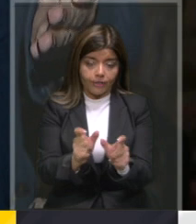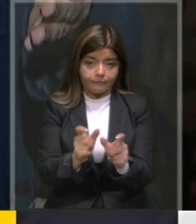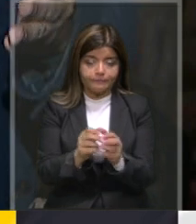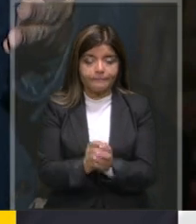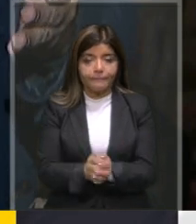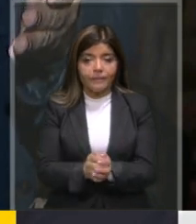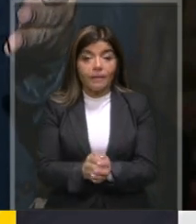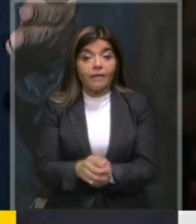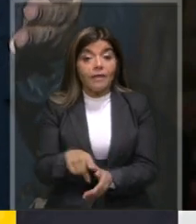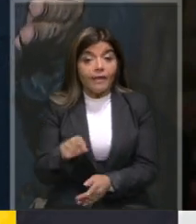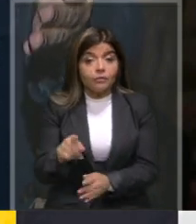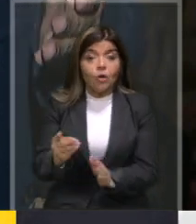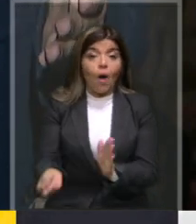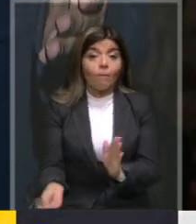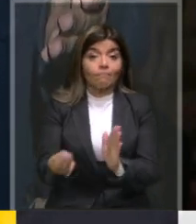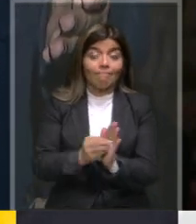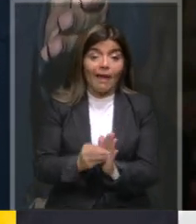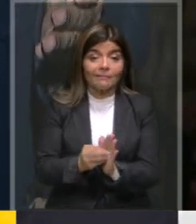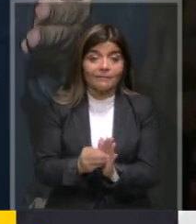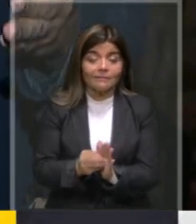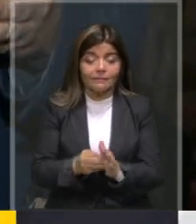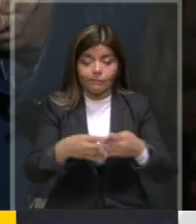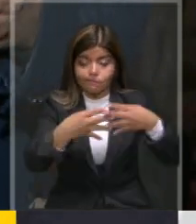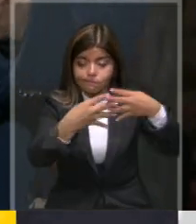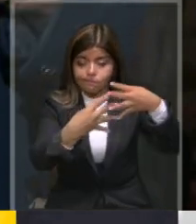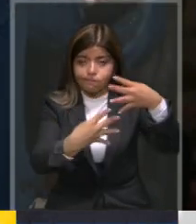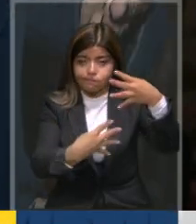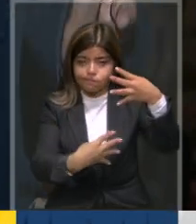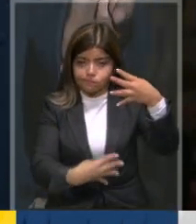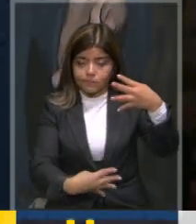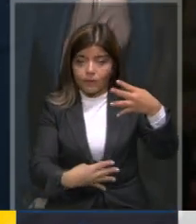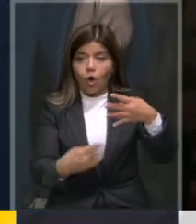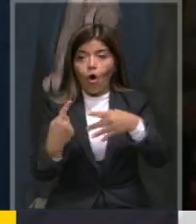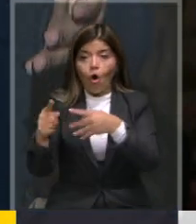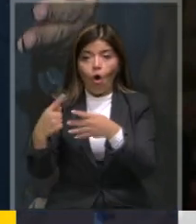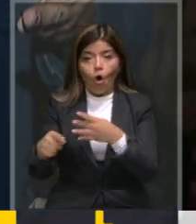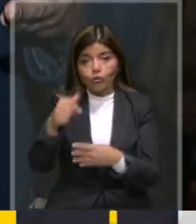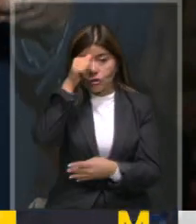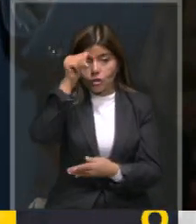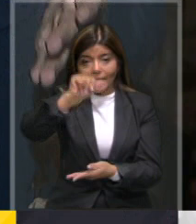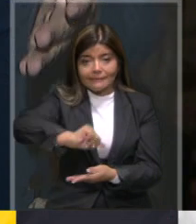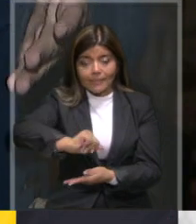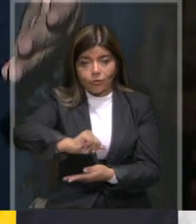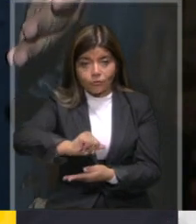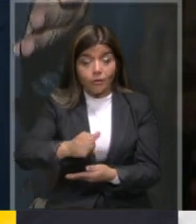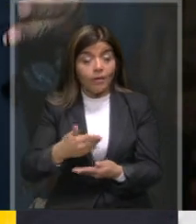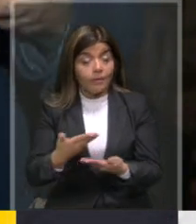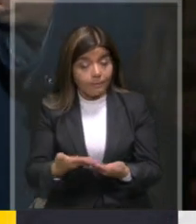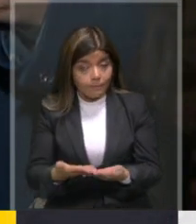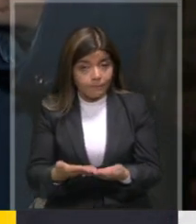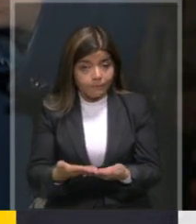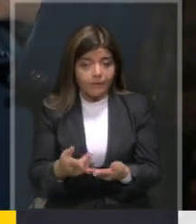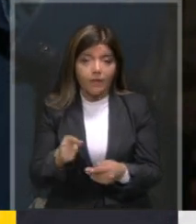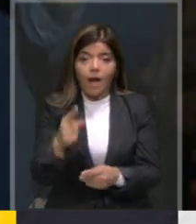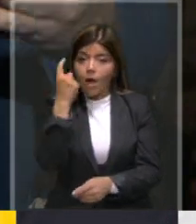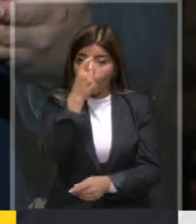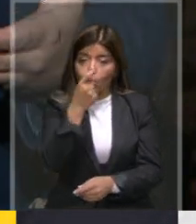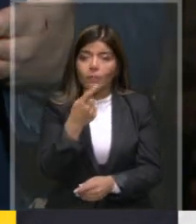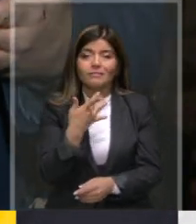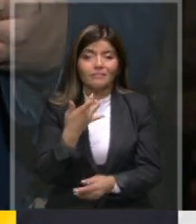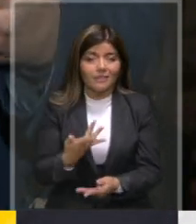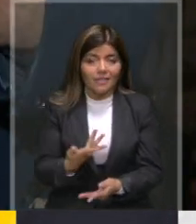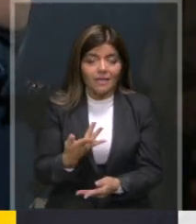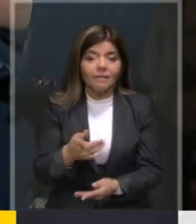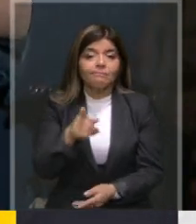como sabemos ya esto se va a sumar a la lista penal que considera otro tipo de sanciones Por cierto y por lo tanto la preocupación está en